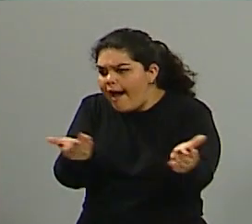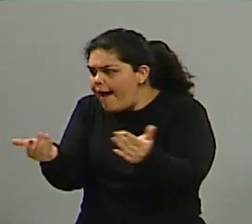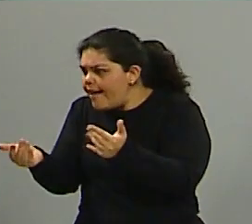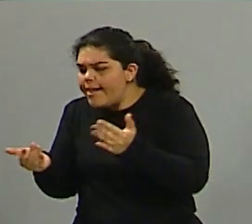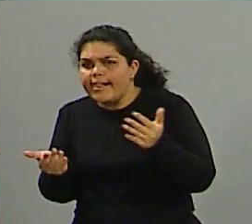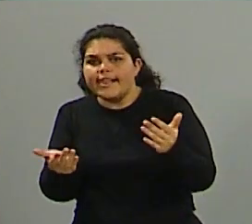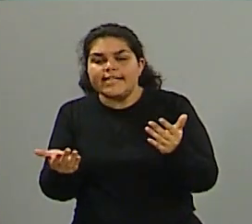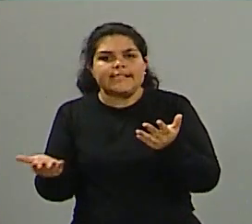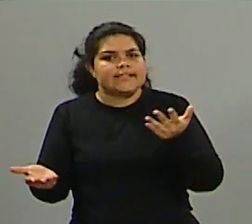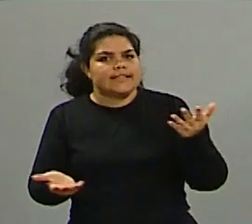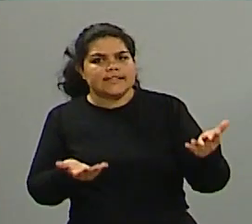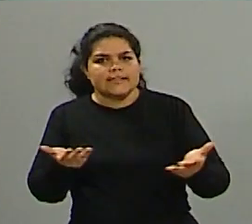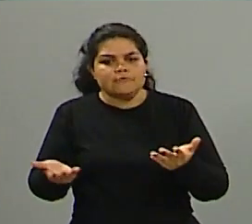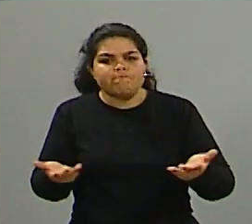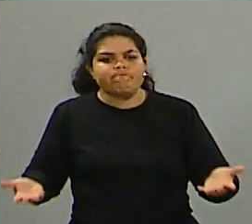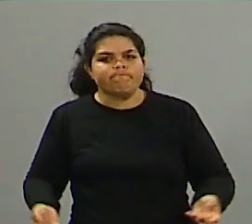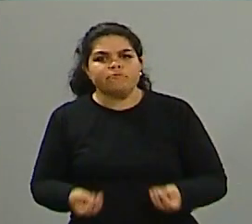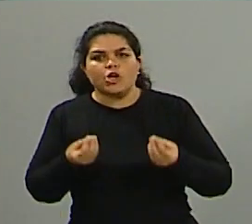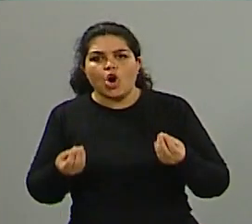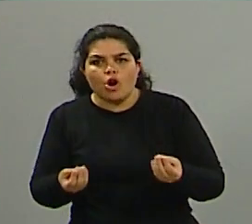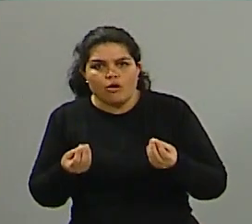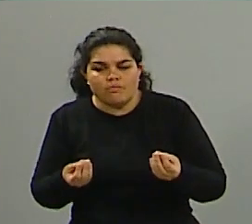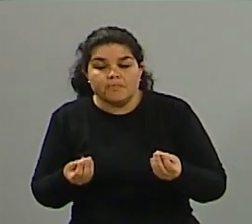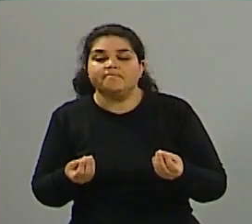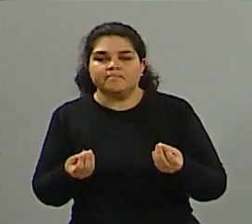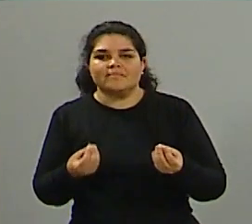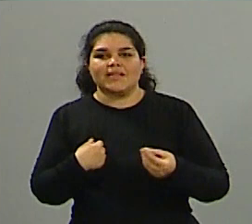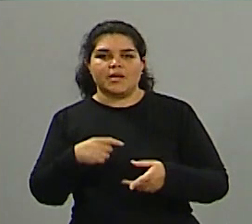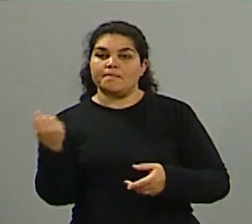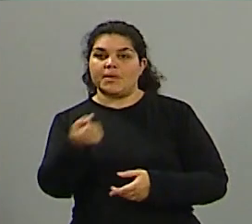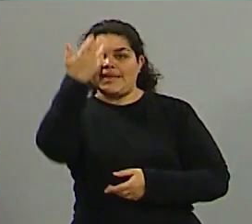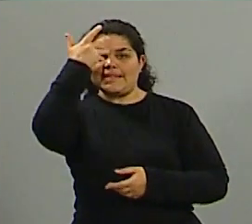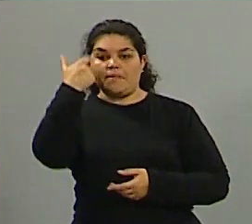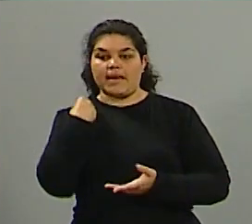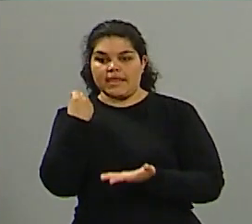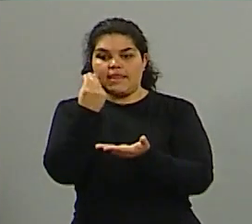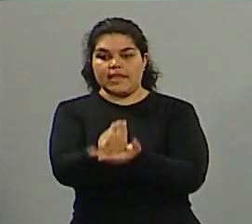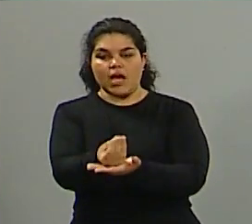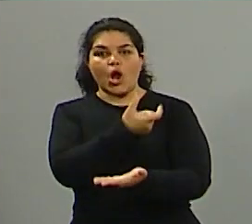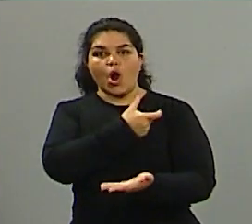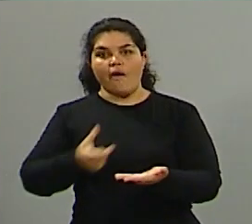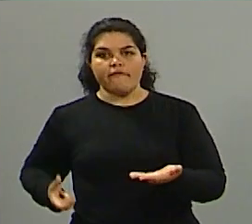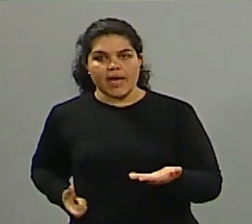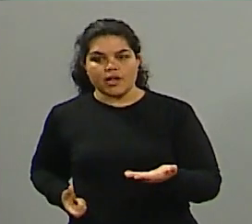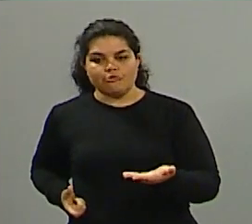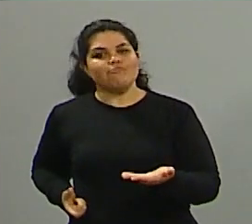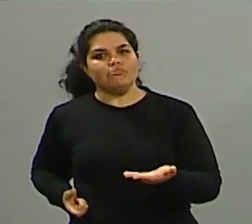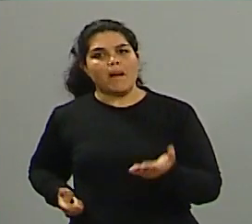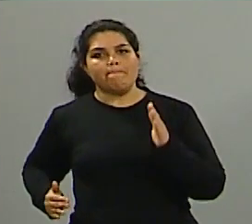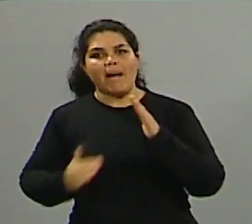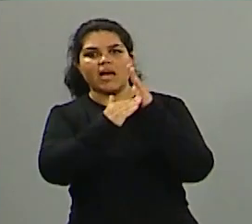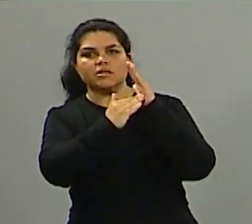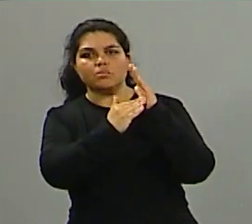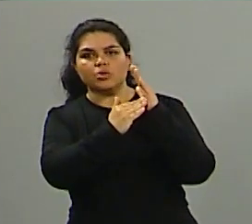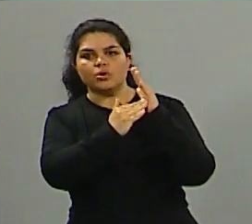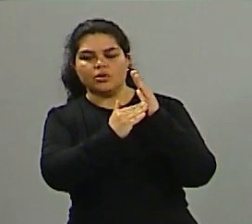Entonces, acá ya empieza esta figura que es, cuando hablamos de lo político, a mí es lo que me llama